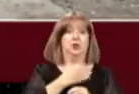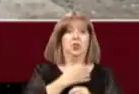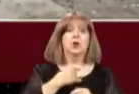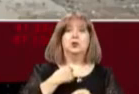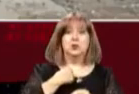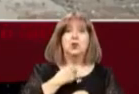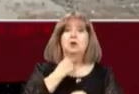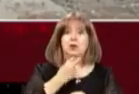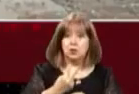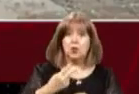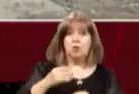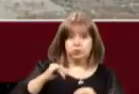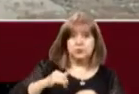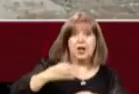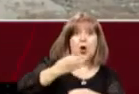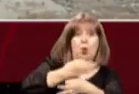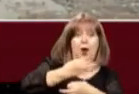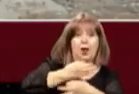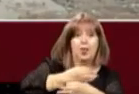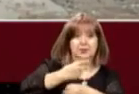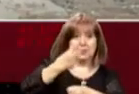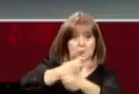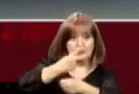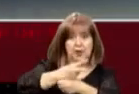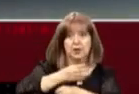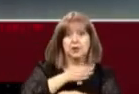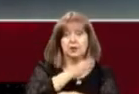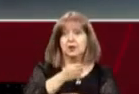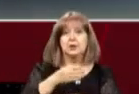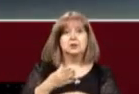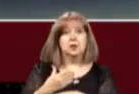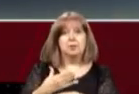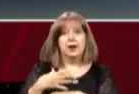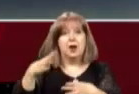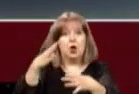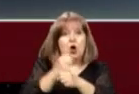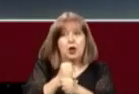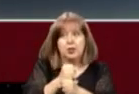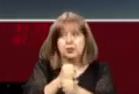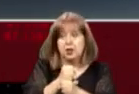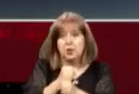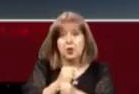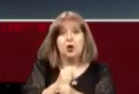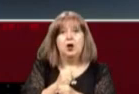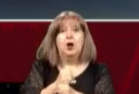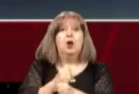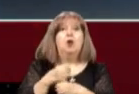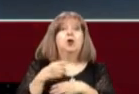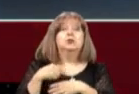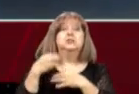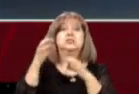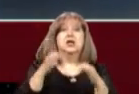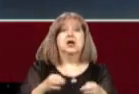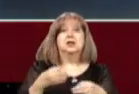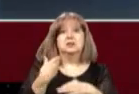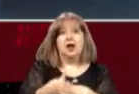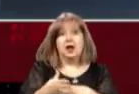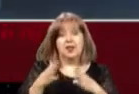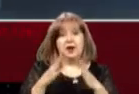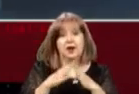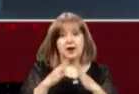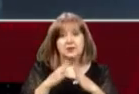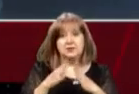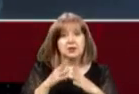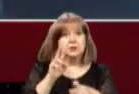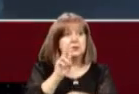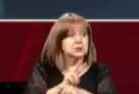tengo chicos que van a la escuela, a la secundaria, y salen a tomarse el colectivo muy temprano o vuelven muy tarde. Y la verdad